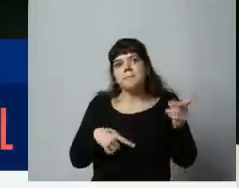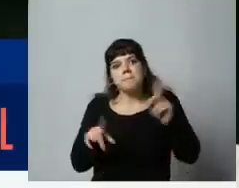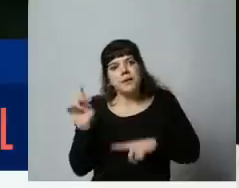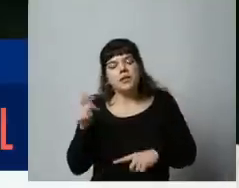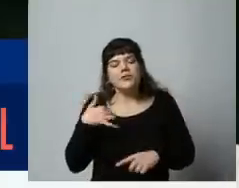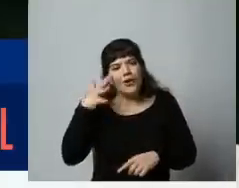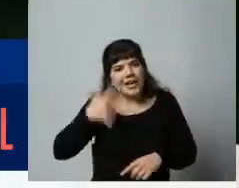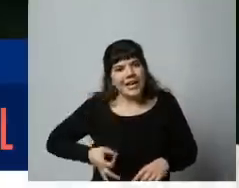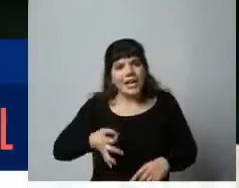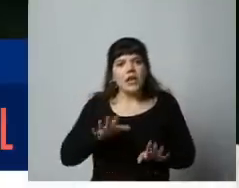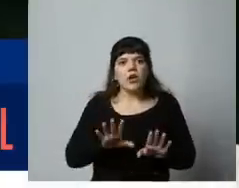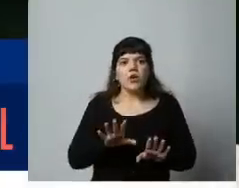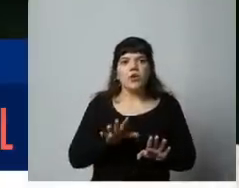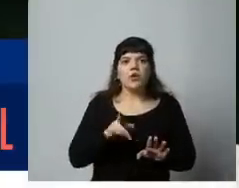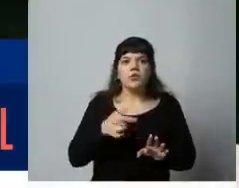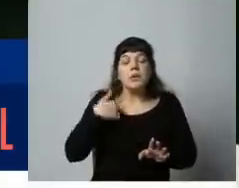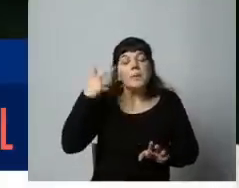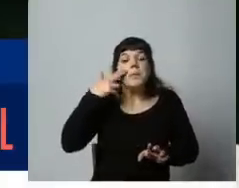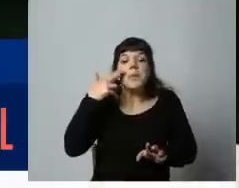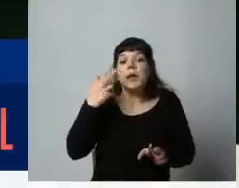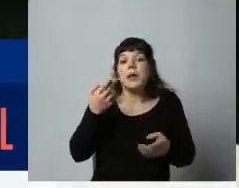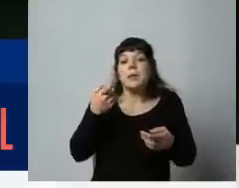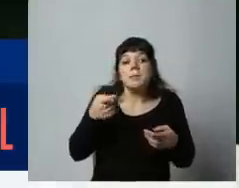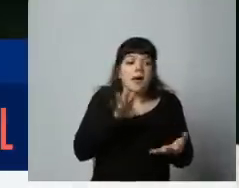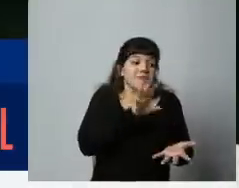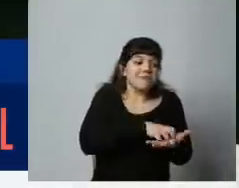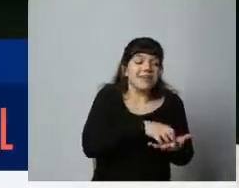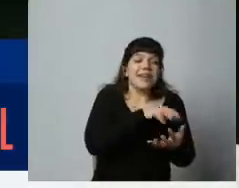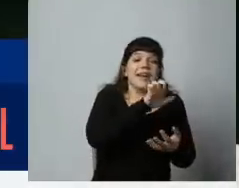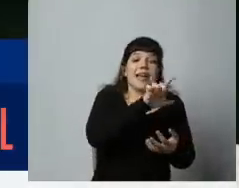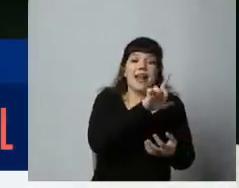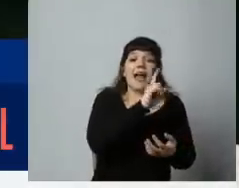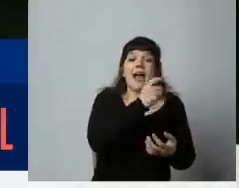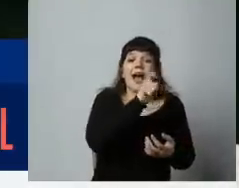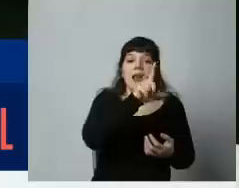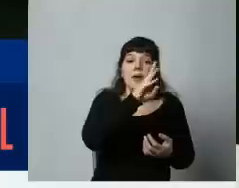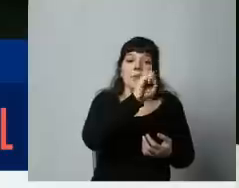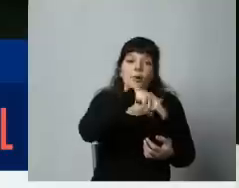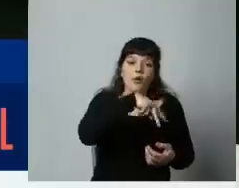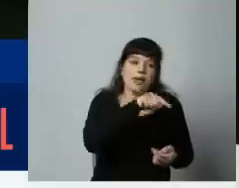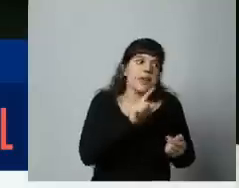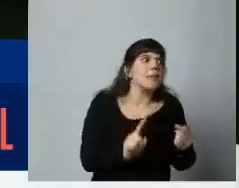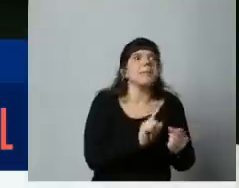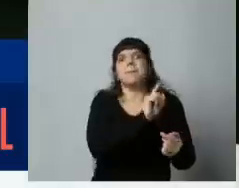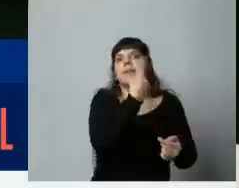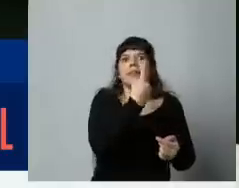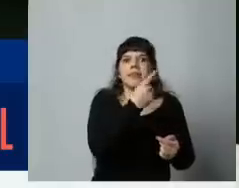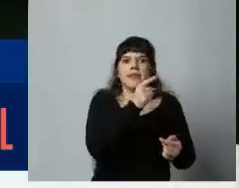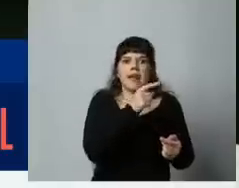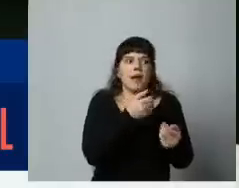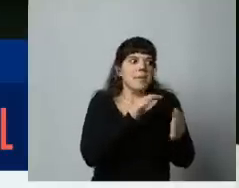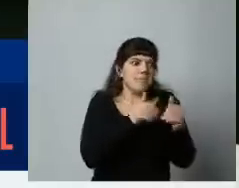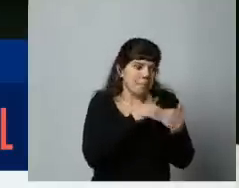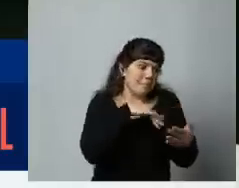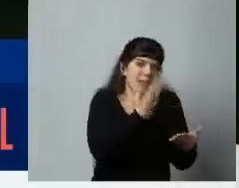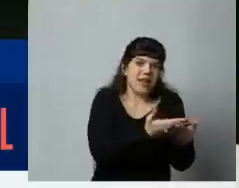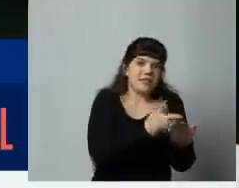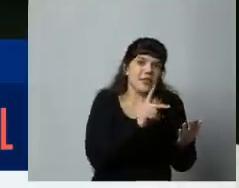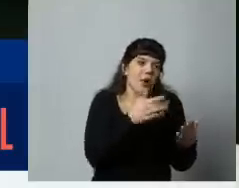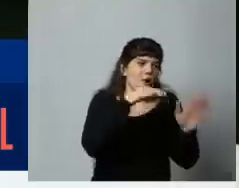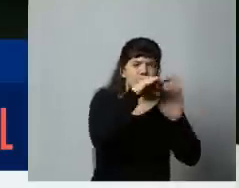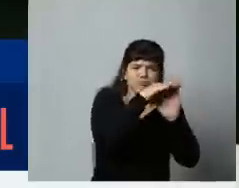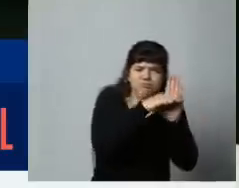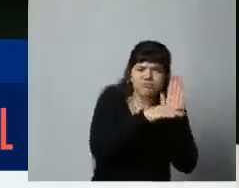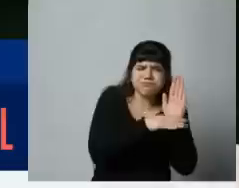sinceramente lo que tú decís hubo un problema que galpón fue el primer lugar de espectáculo público que presentó un protocolo con